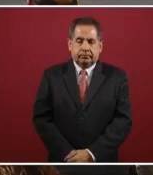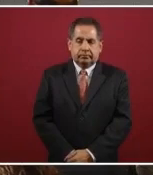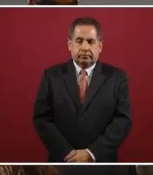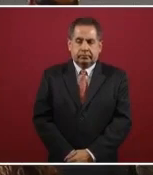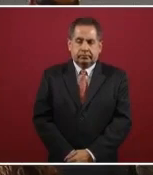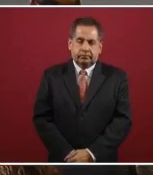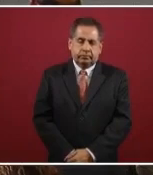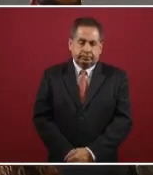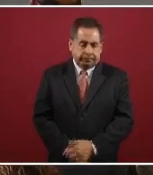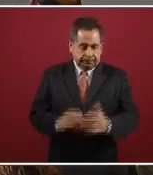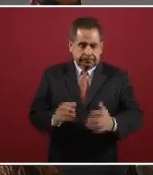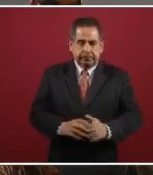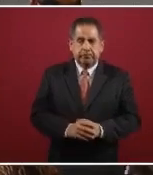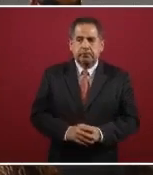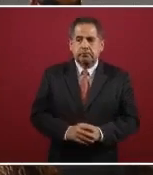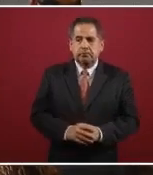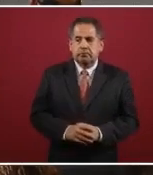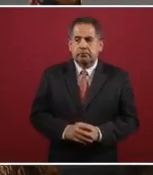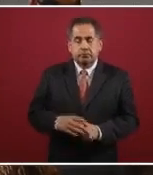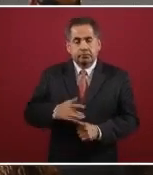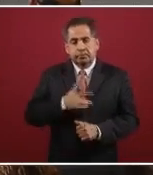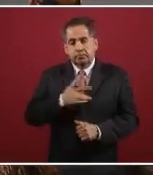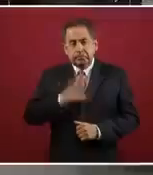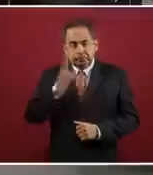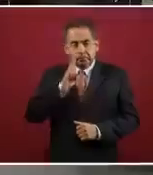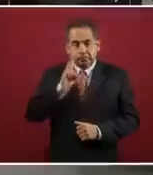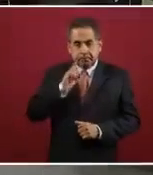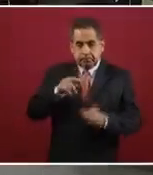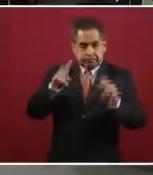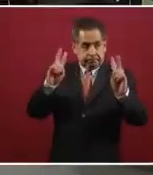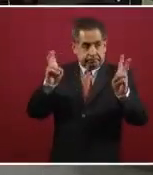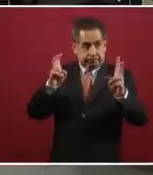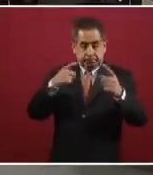Bueno, si les parece, tratamos el tema,